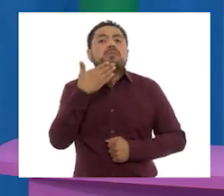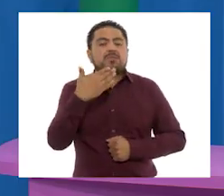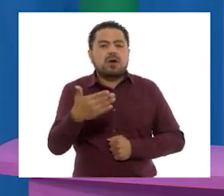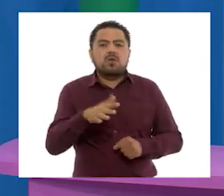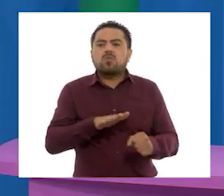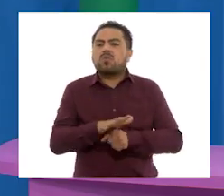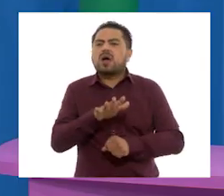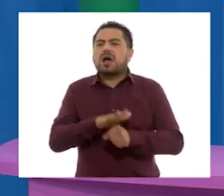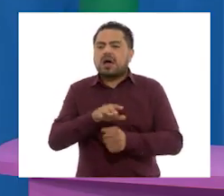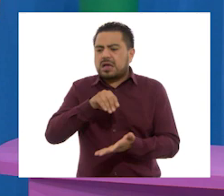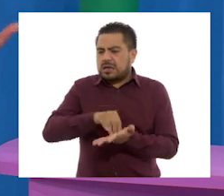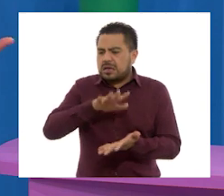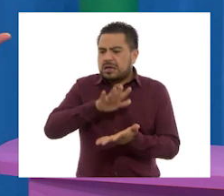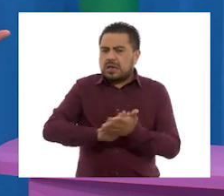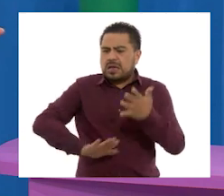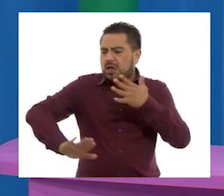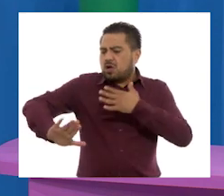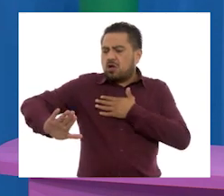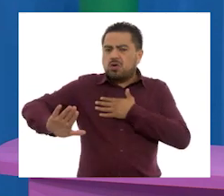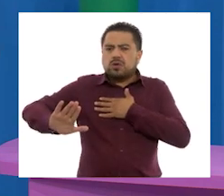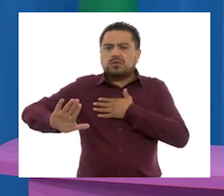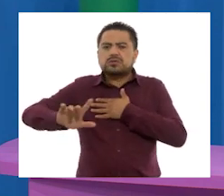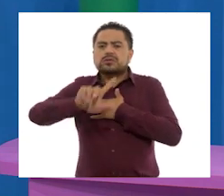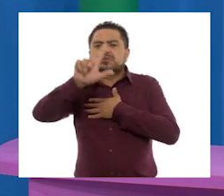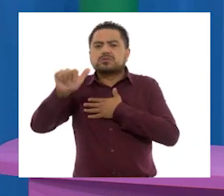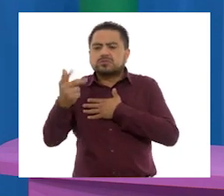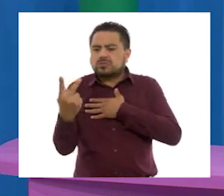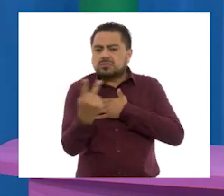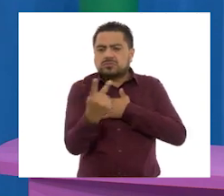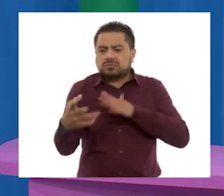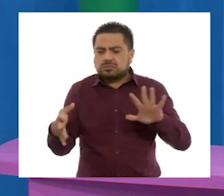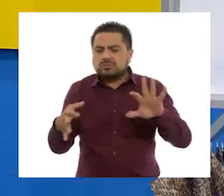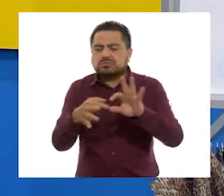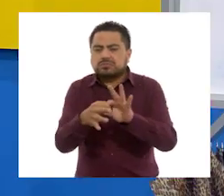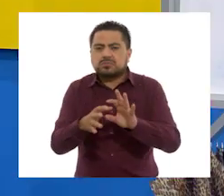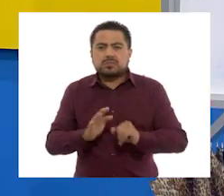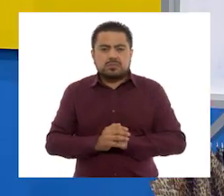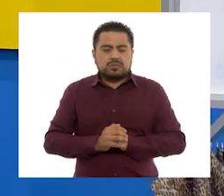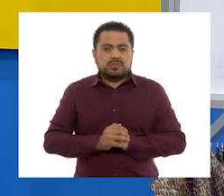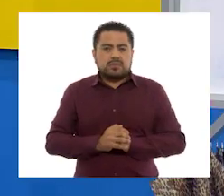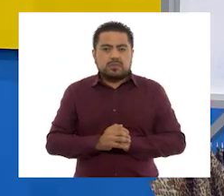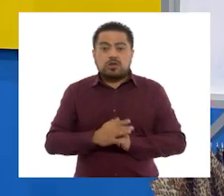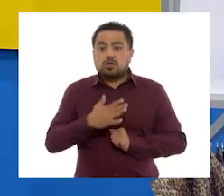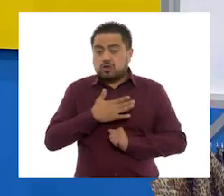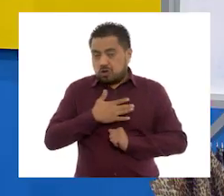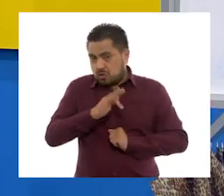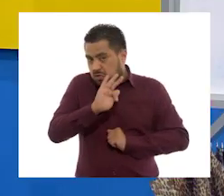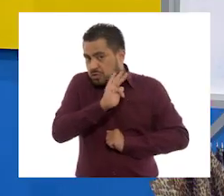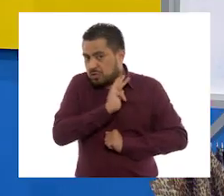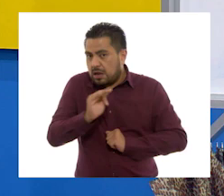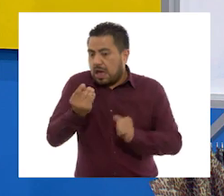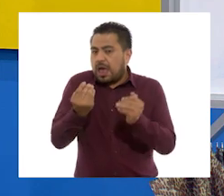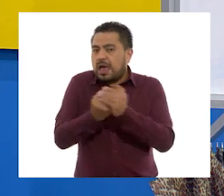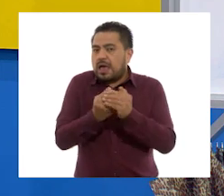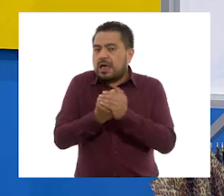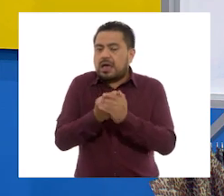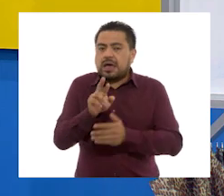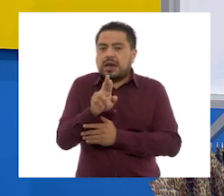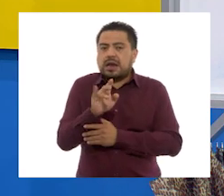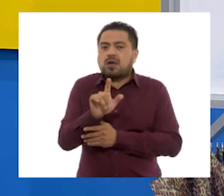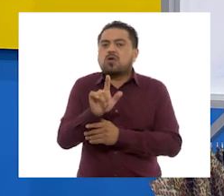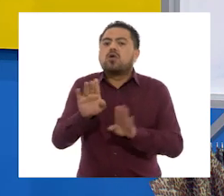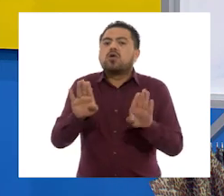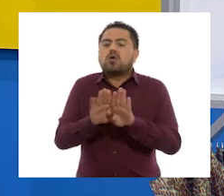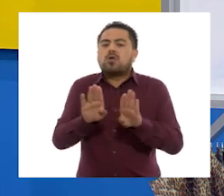cuál sería el compromiso entre ustedes después de reconciliarse? Bueno, yo podría darle unas clases a Raúl de cómo